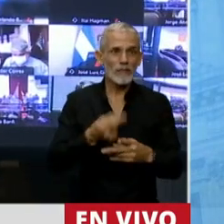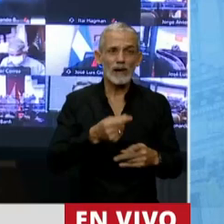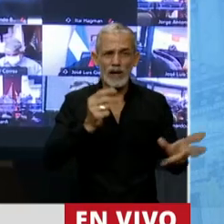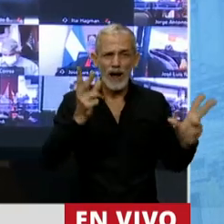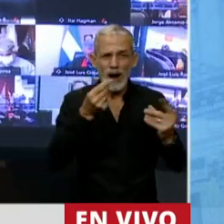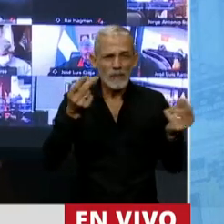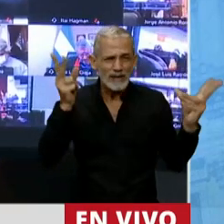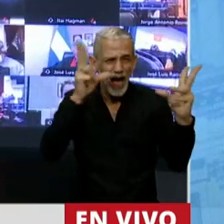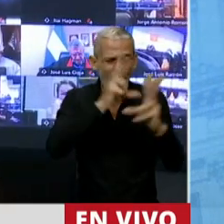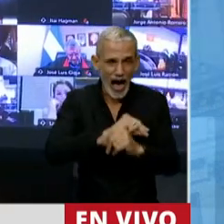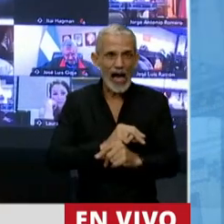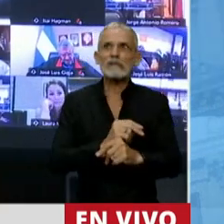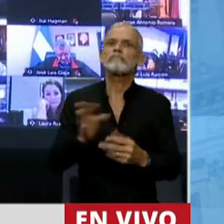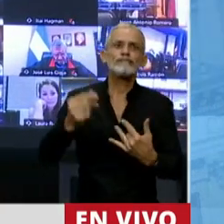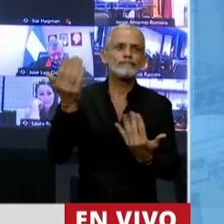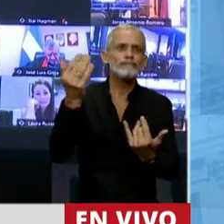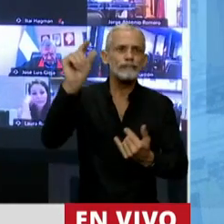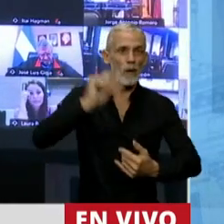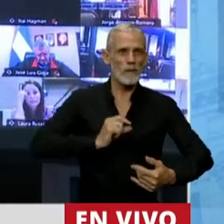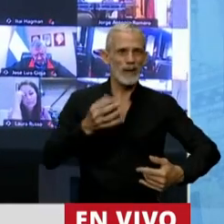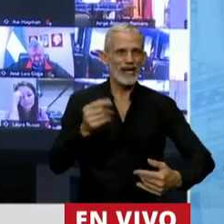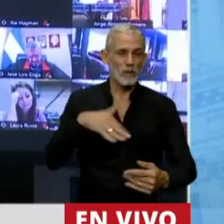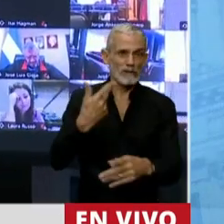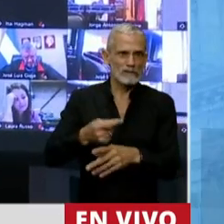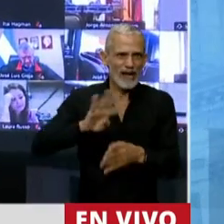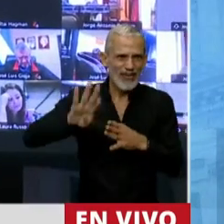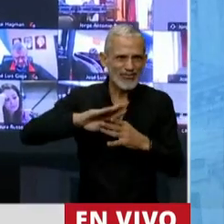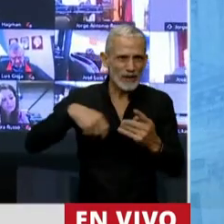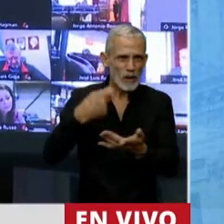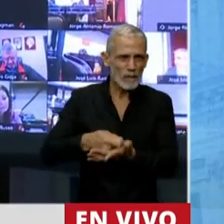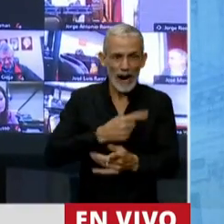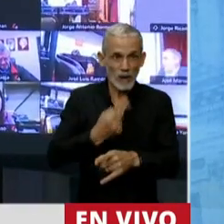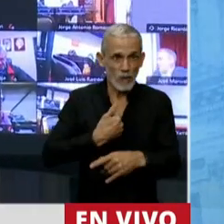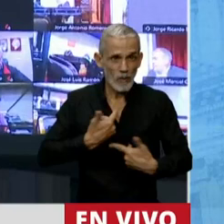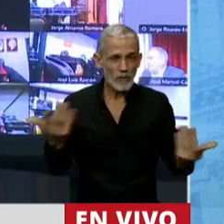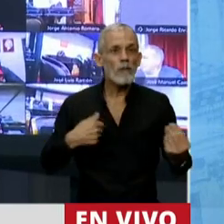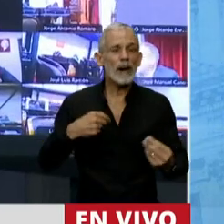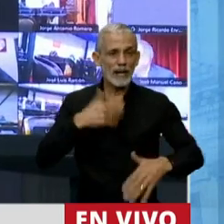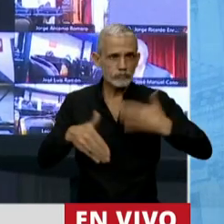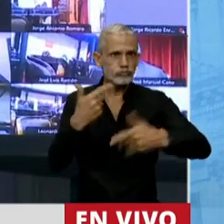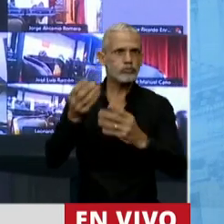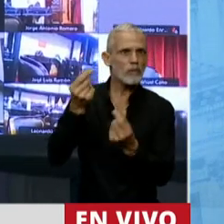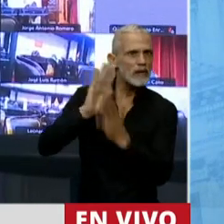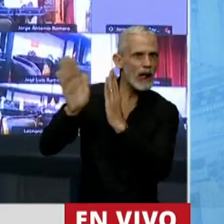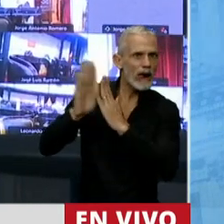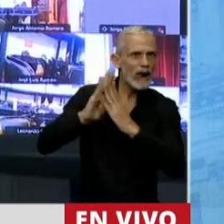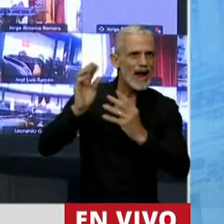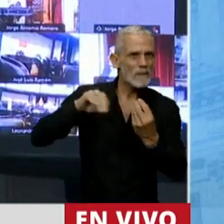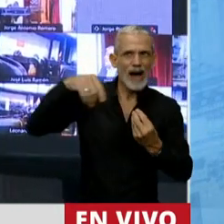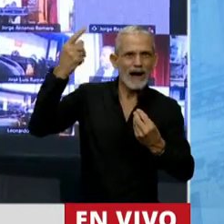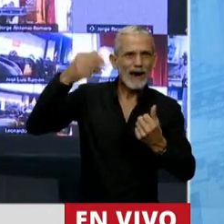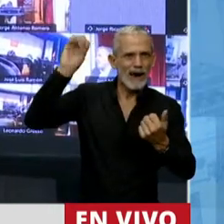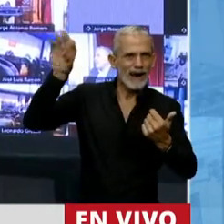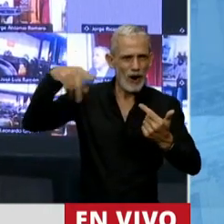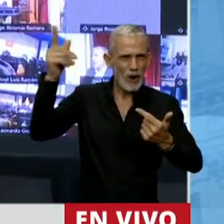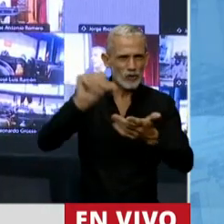para fugar, salieron a buscar una deuda que se constituyó en impagable para que se puedan llevar adelante la fuga de capitales